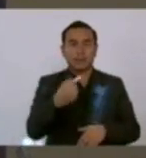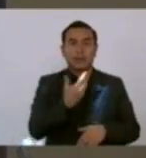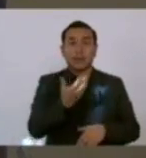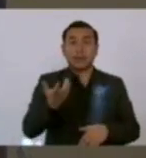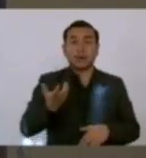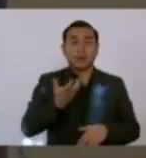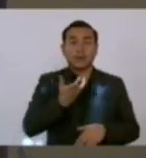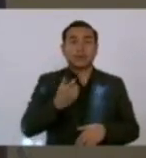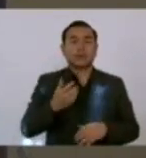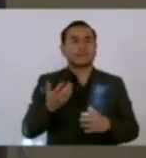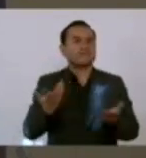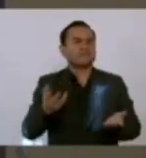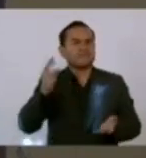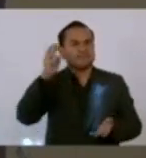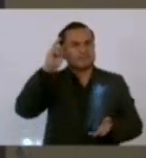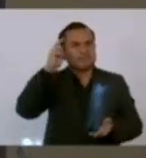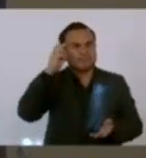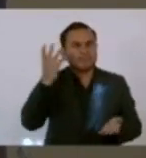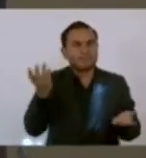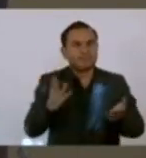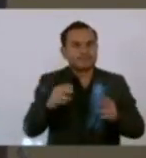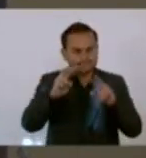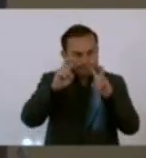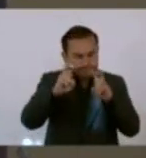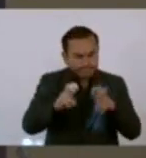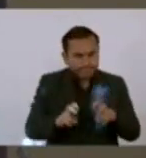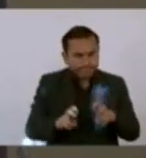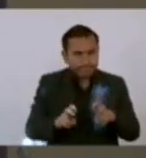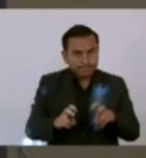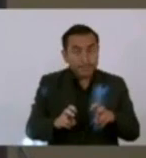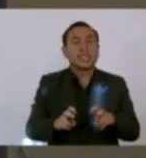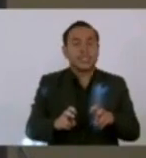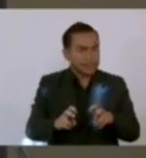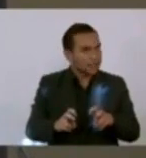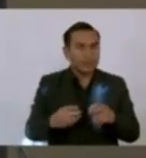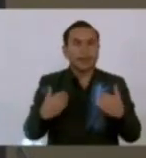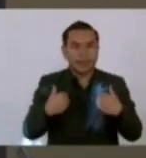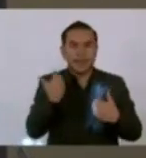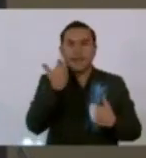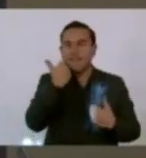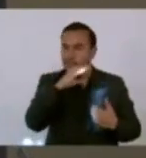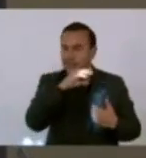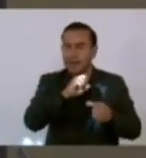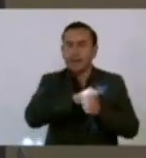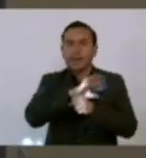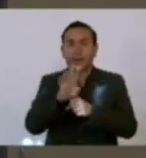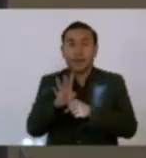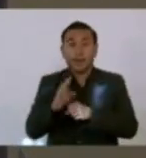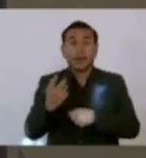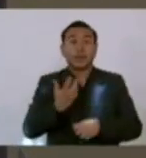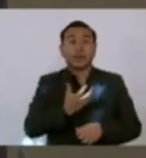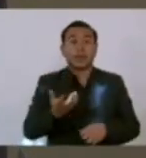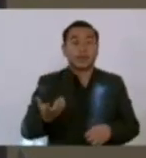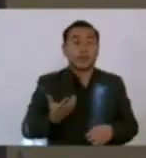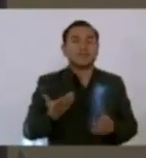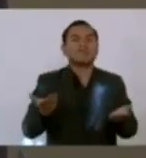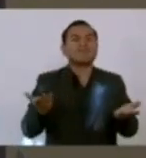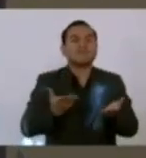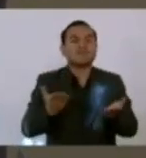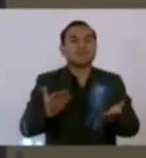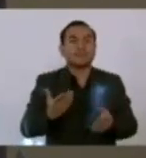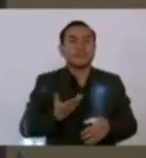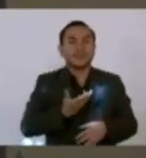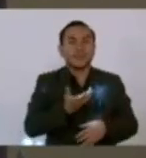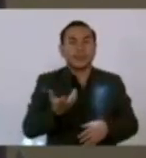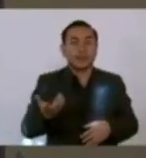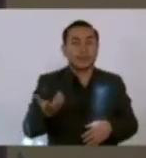pruebas de laboratorio para ver si portan o no el coronavirus. Ahí la limitación que vamos a tener es la cantidad de pruebas